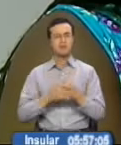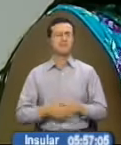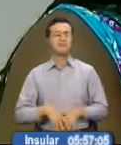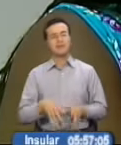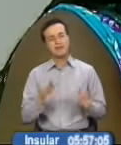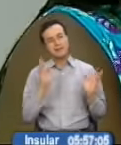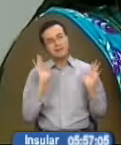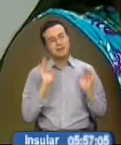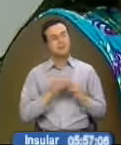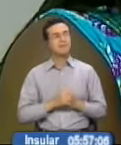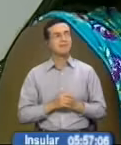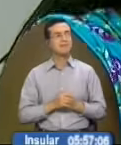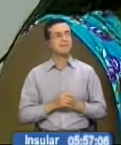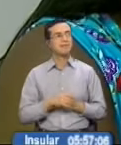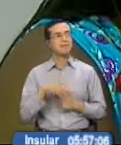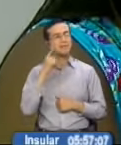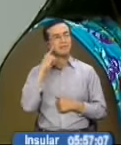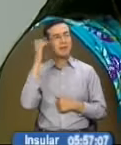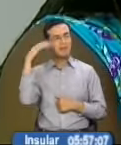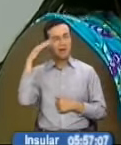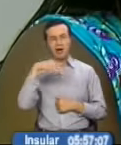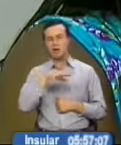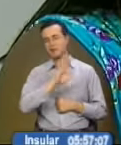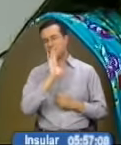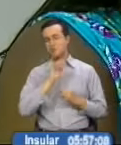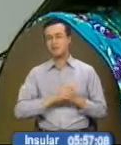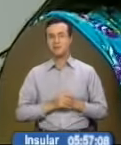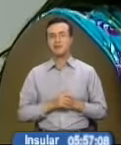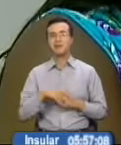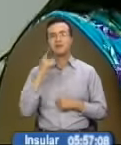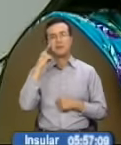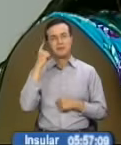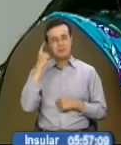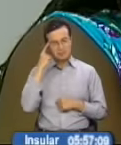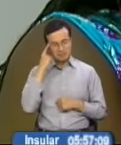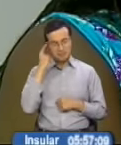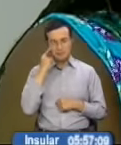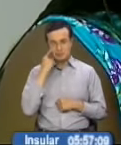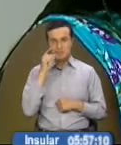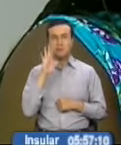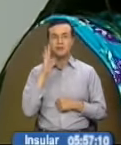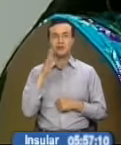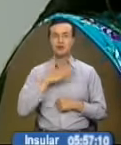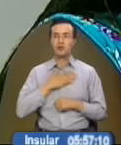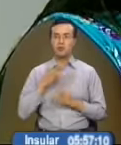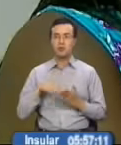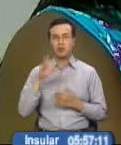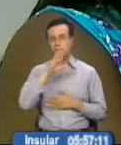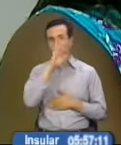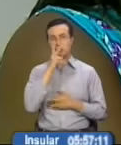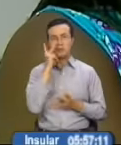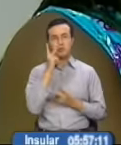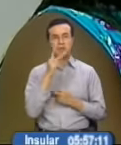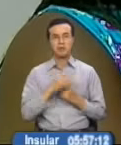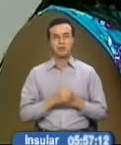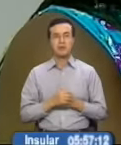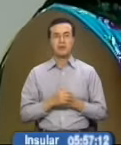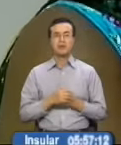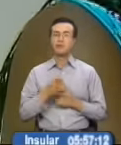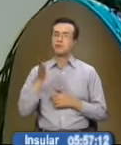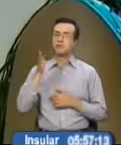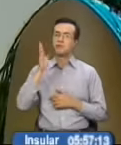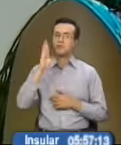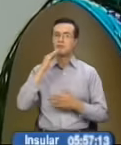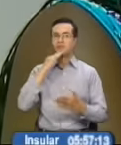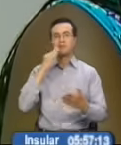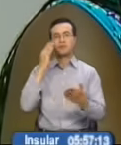le decía yo, que el gran vago, ¿qué vas a hacer? Le digo yo, ¿a dónde será que te vas a meter? Le digo, yo me muero y nunca te veré. Y por un lado le doy